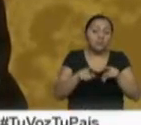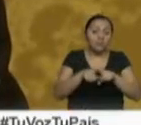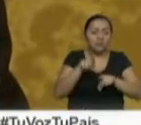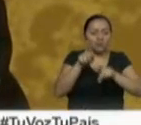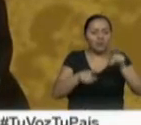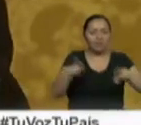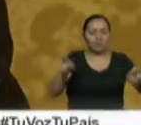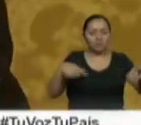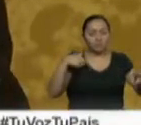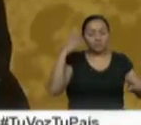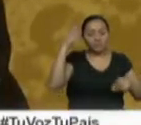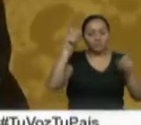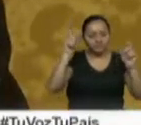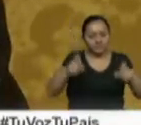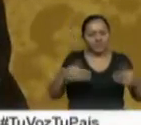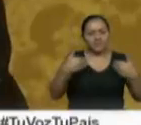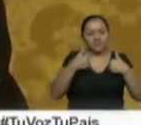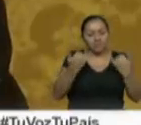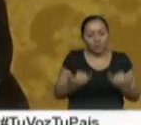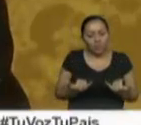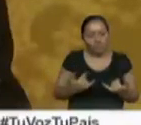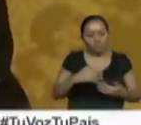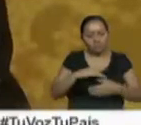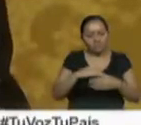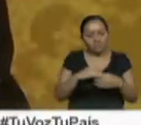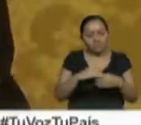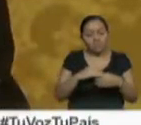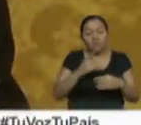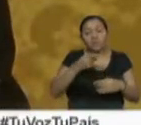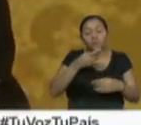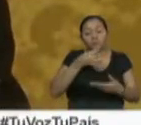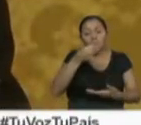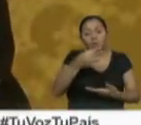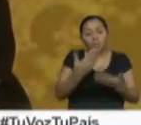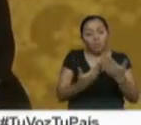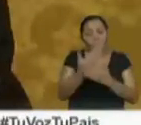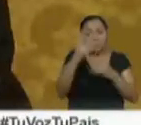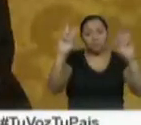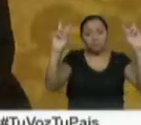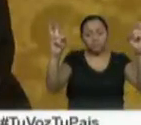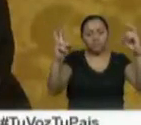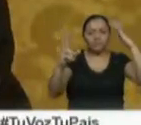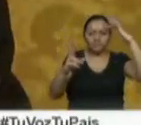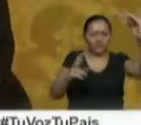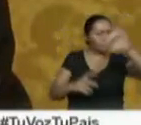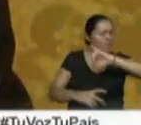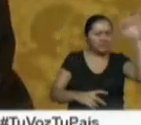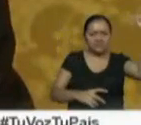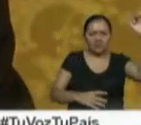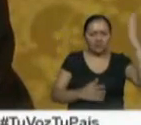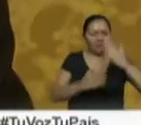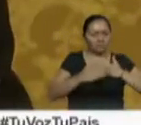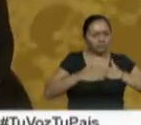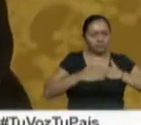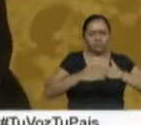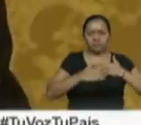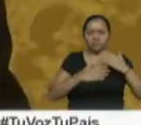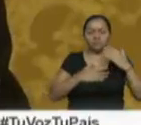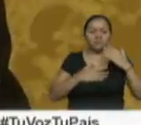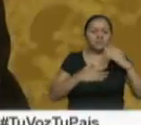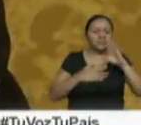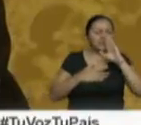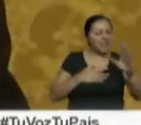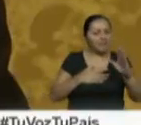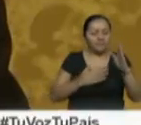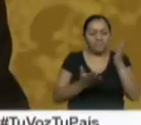quienes tienen presente. Pueblo Nuevo, militante de izquierda, ha intentado